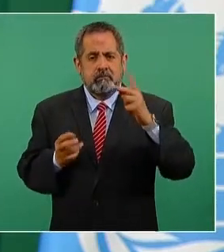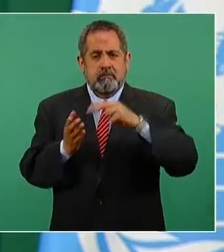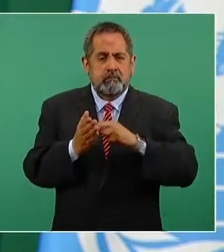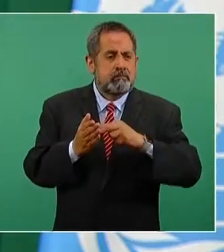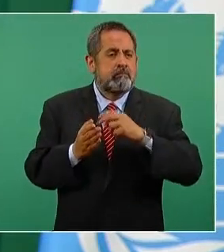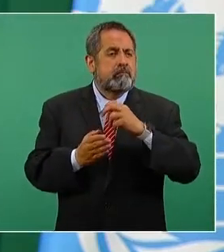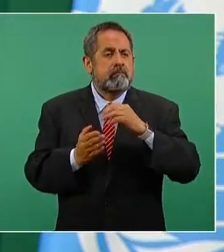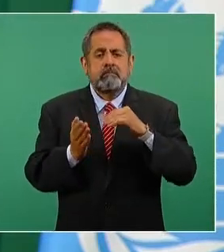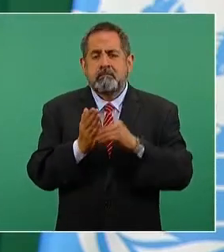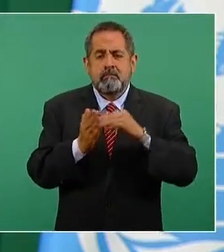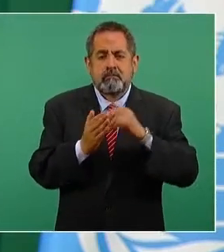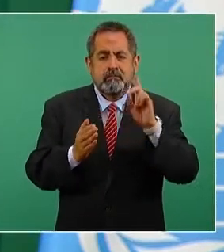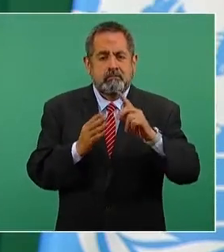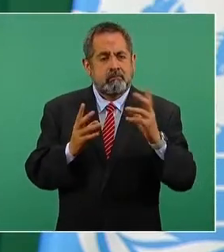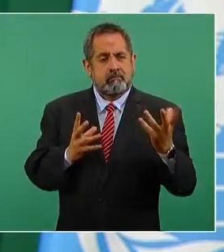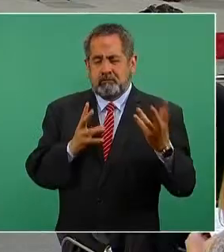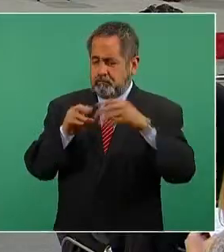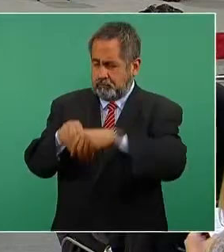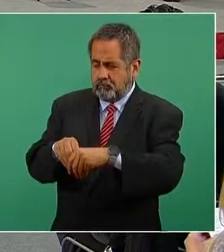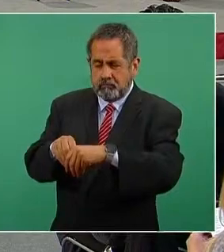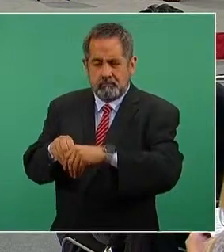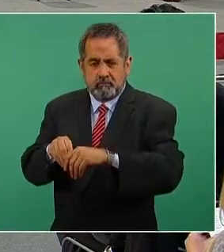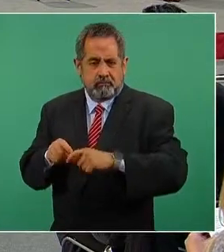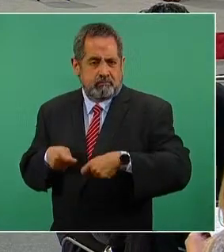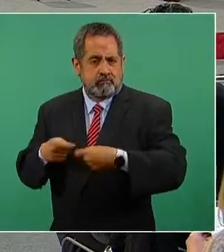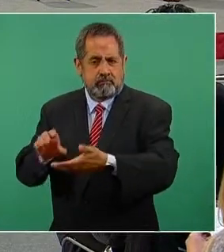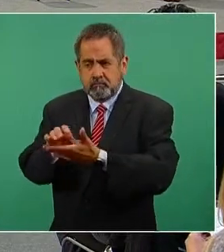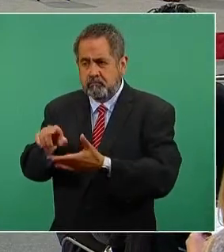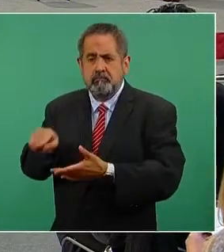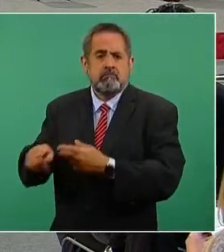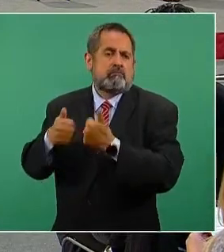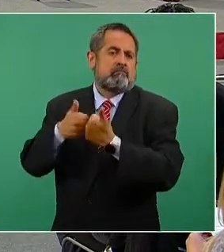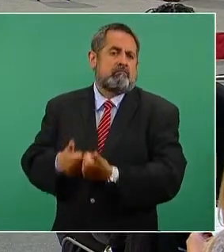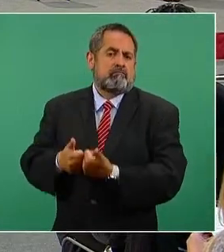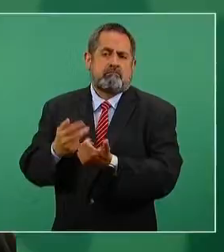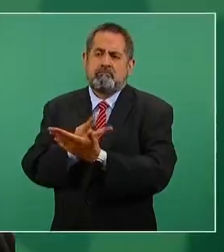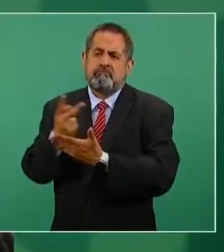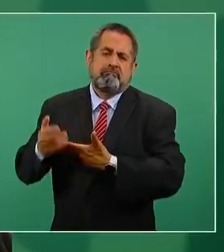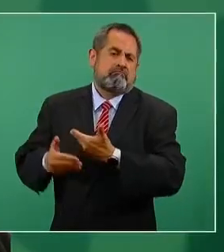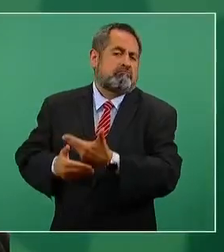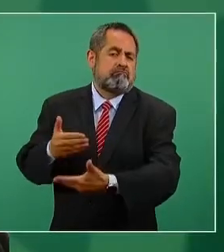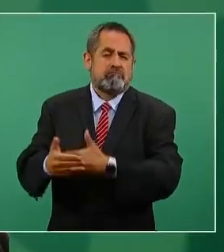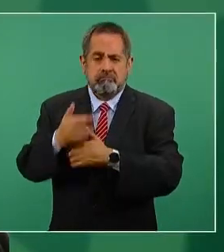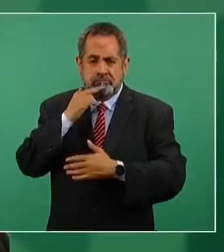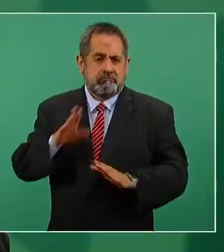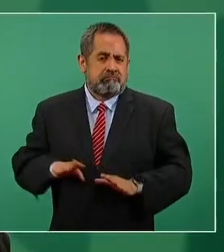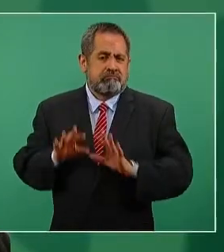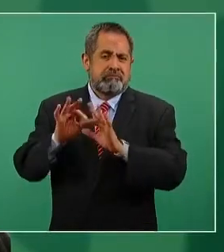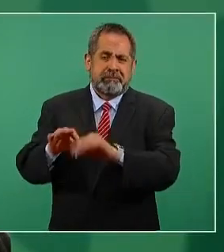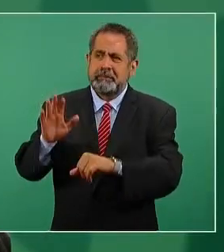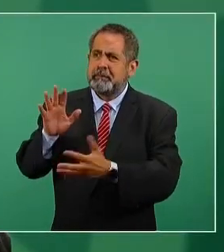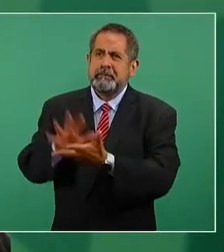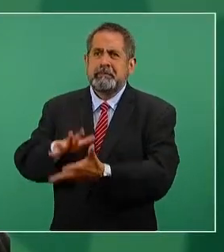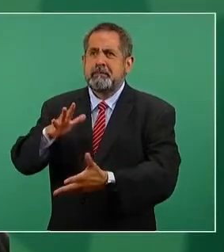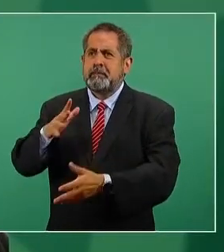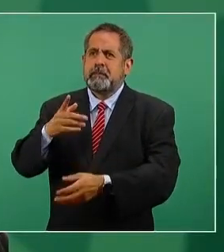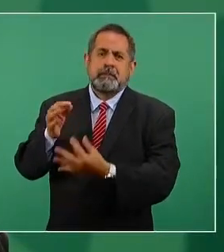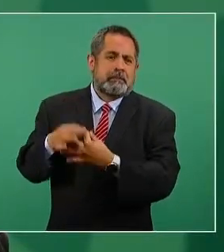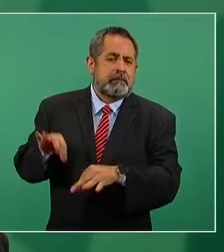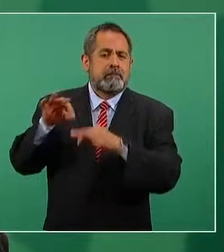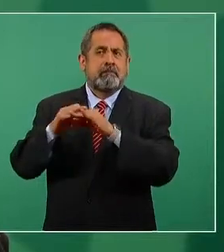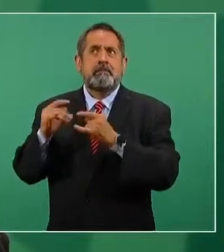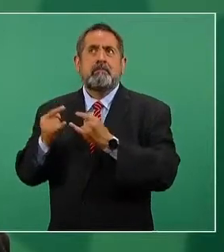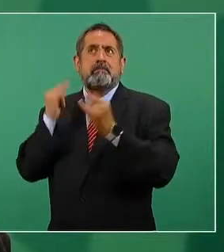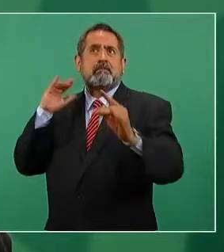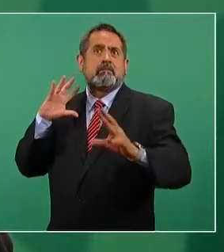al año. Sería más o menos el equivalente. Con algo así haríamos el programa de bienestar social más grande que se haya hecho en